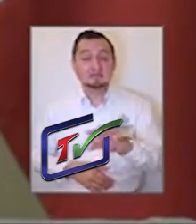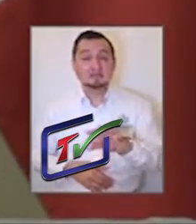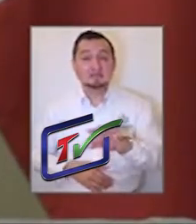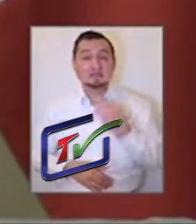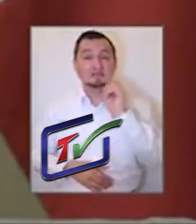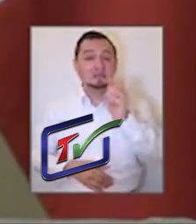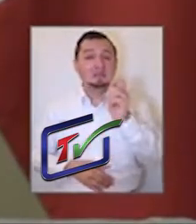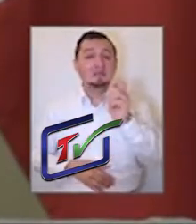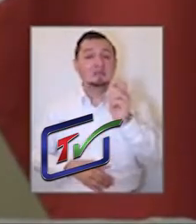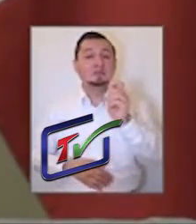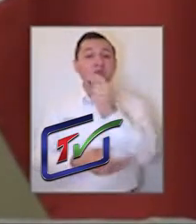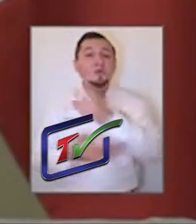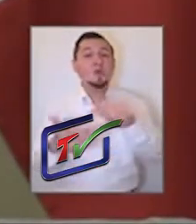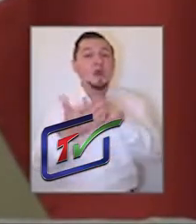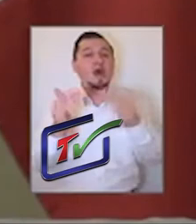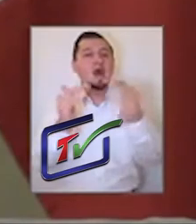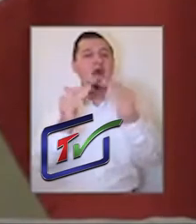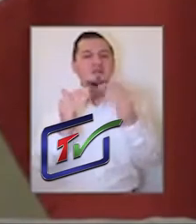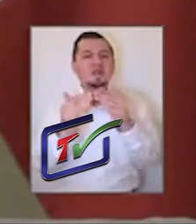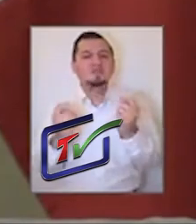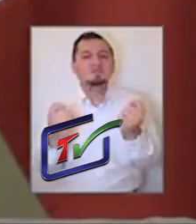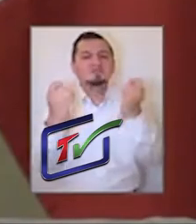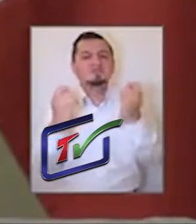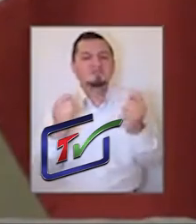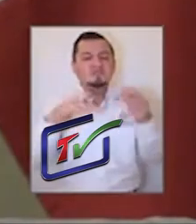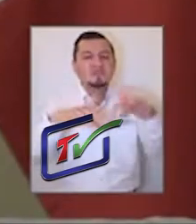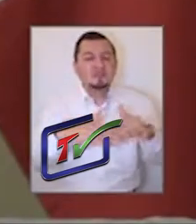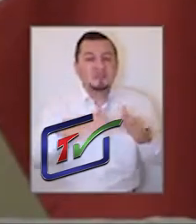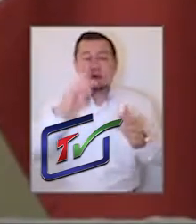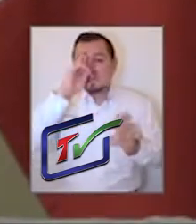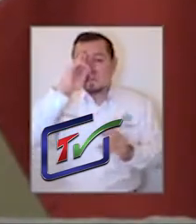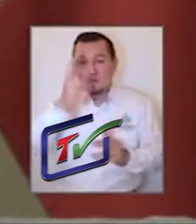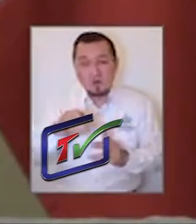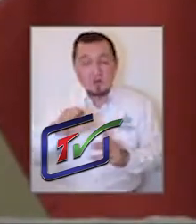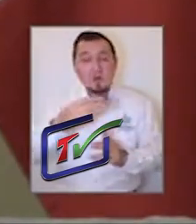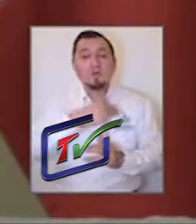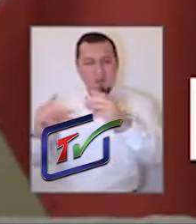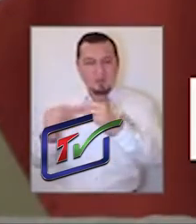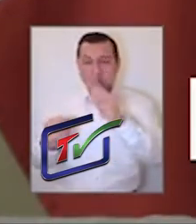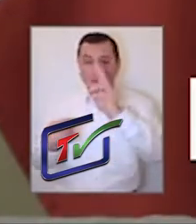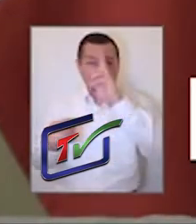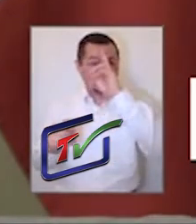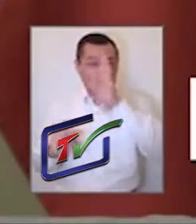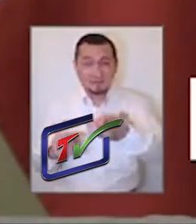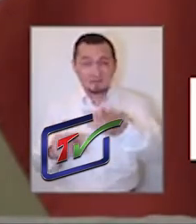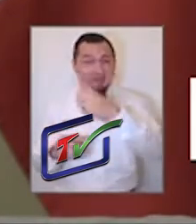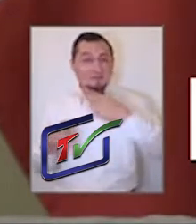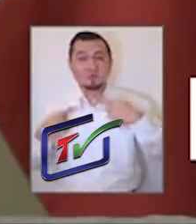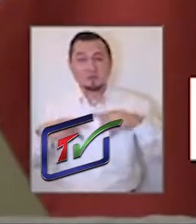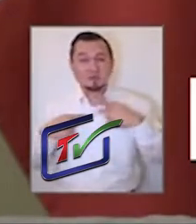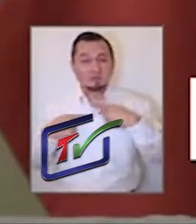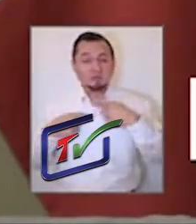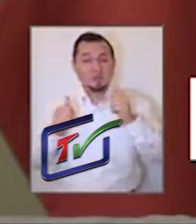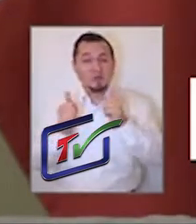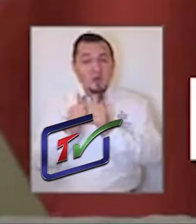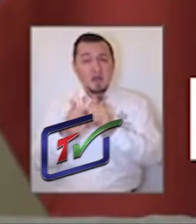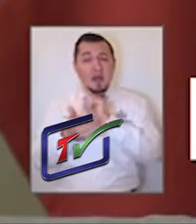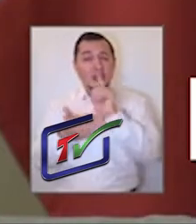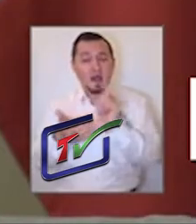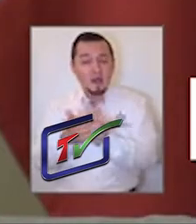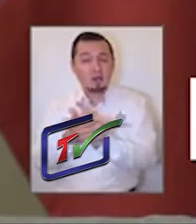fiestas en los domicilios particulares también y los municipios. A partir de las disposiciones